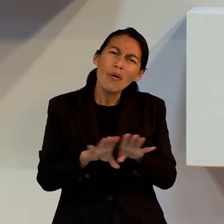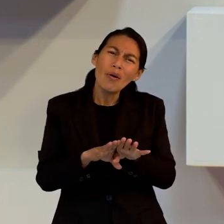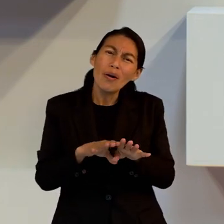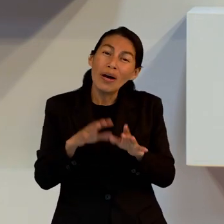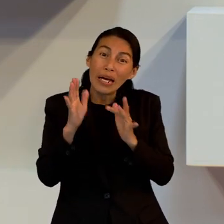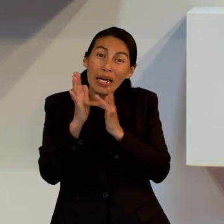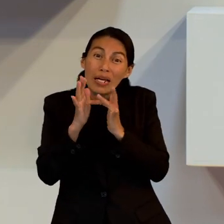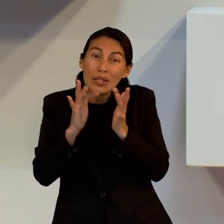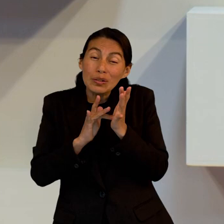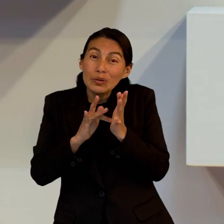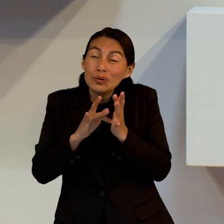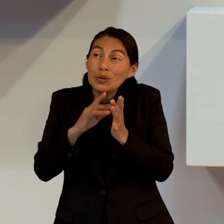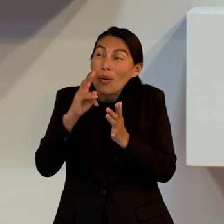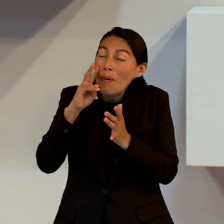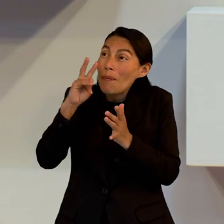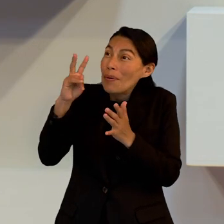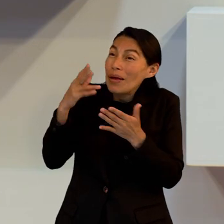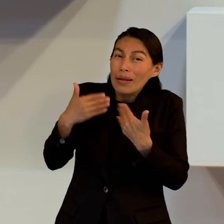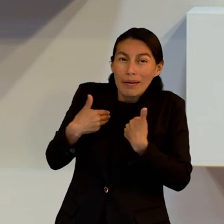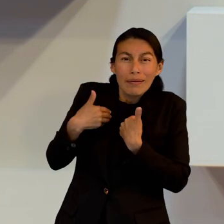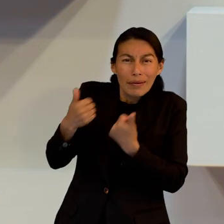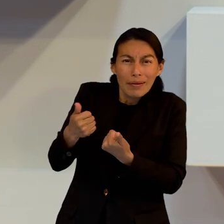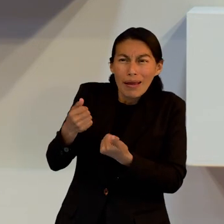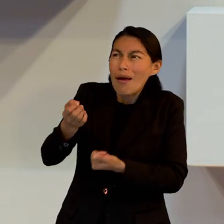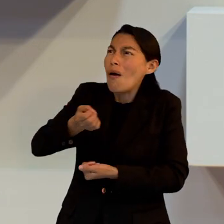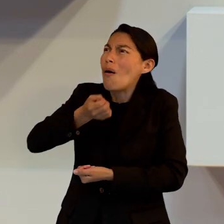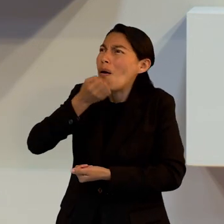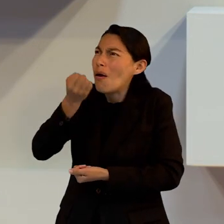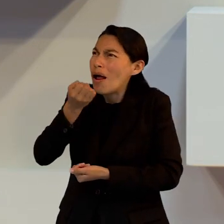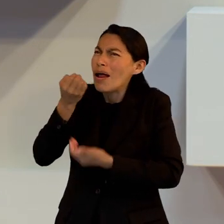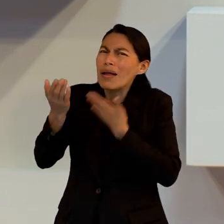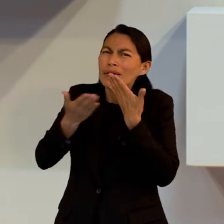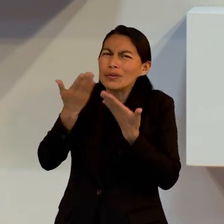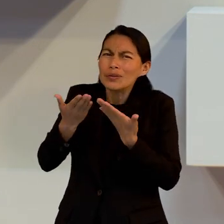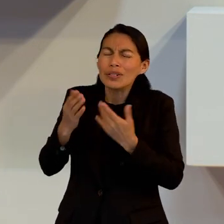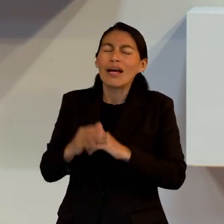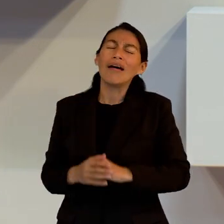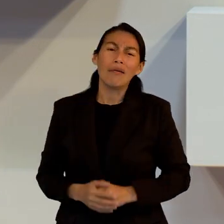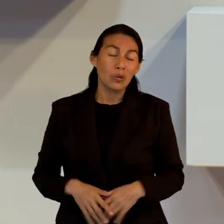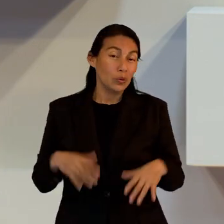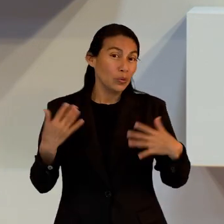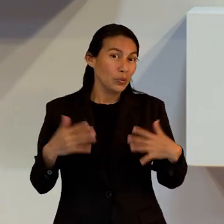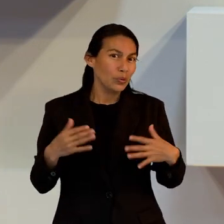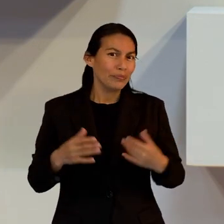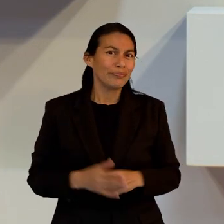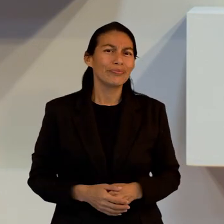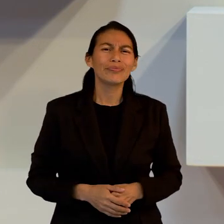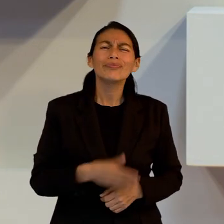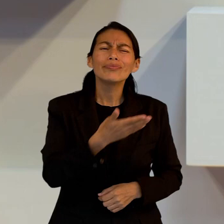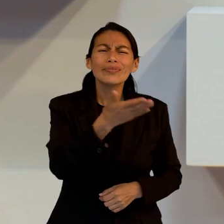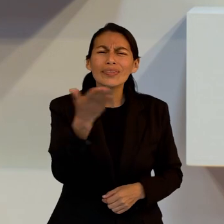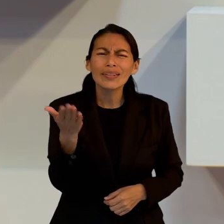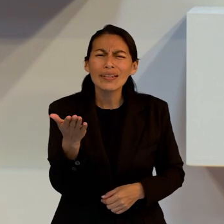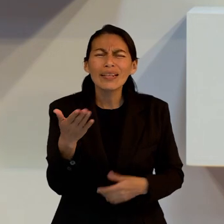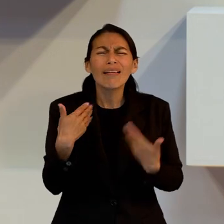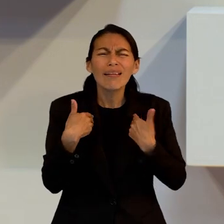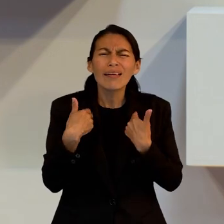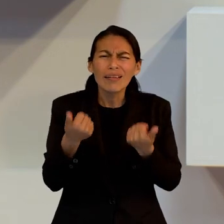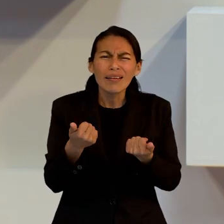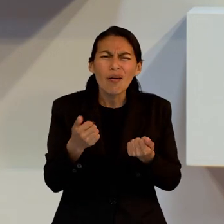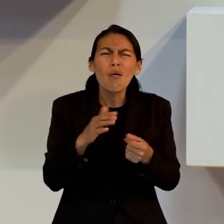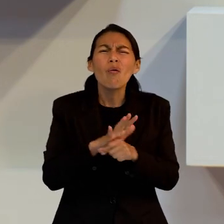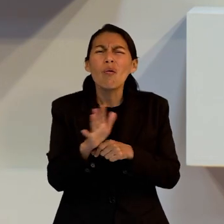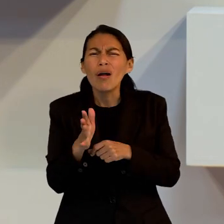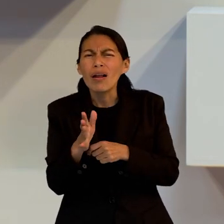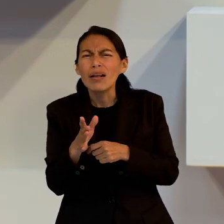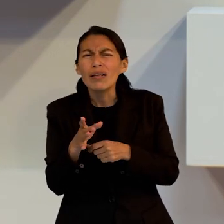a jesús qué aspecto con que me quedo con esta lección que resaltó aquí